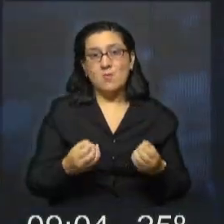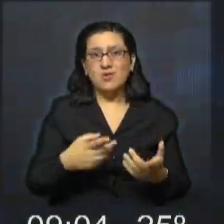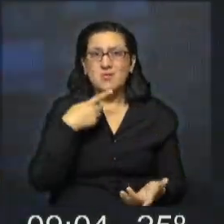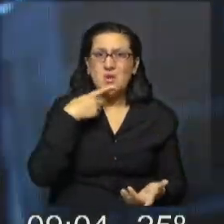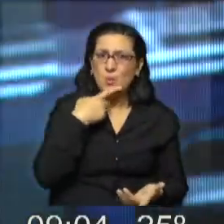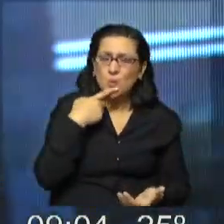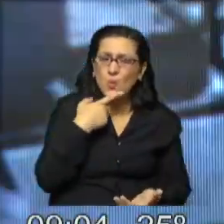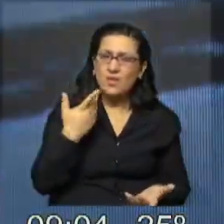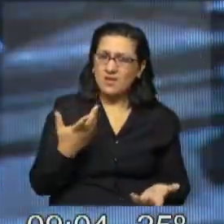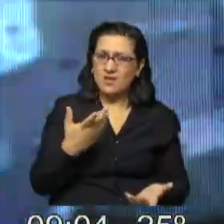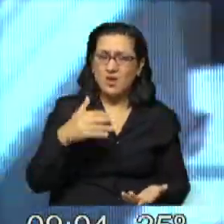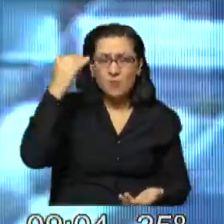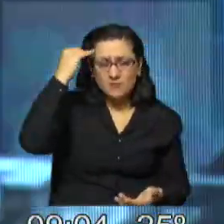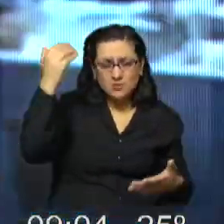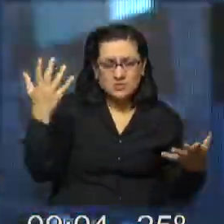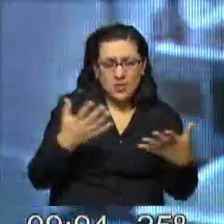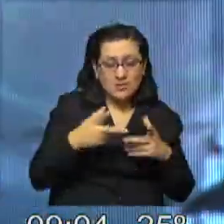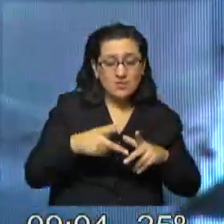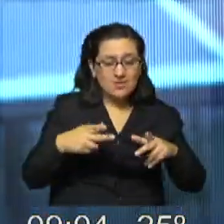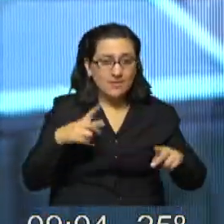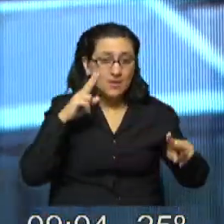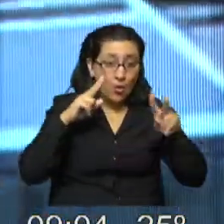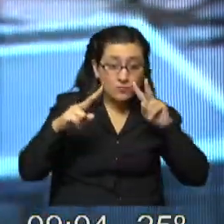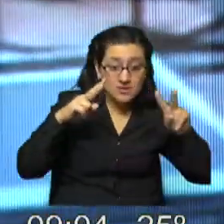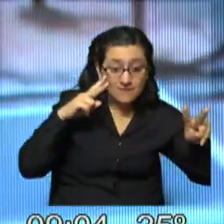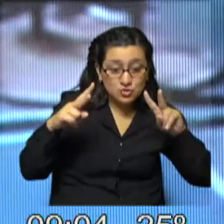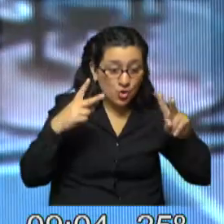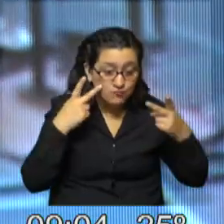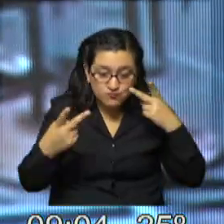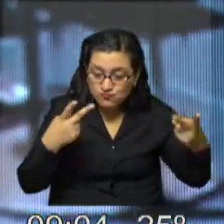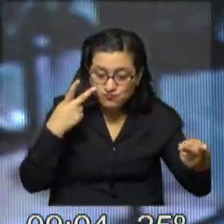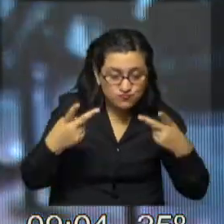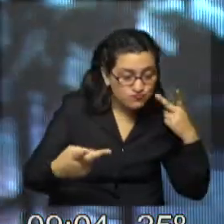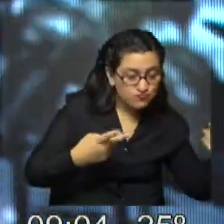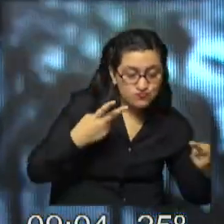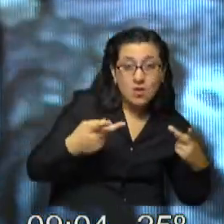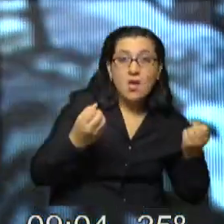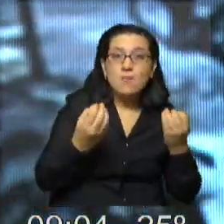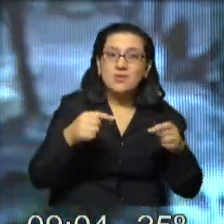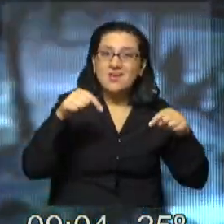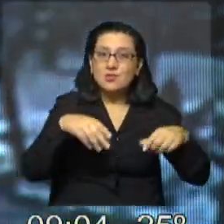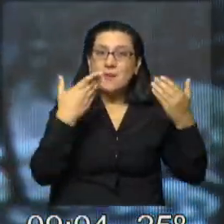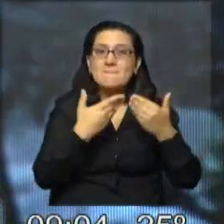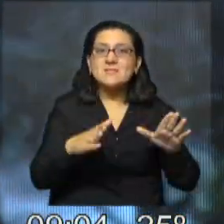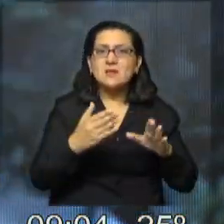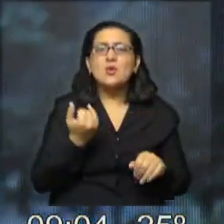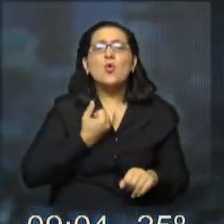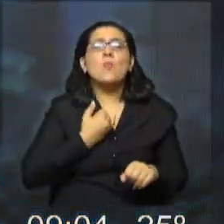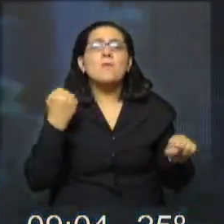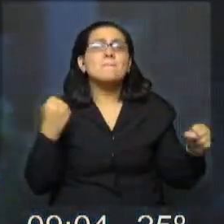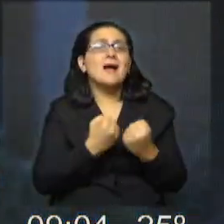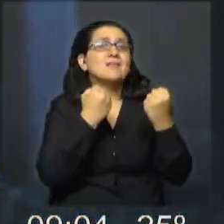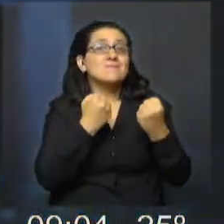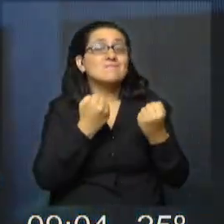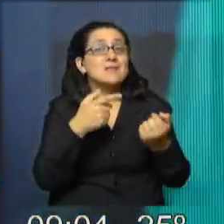incertidumbre, los profesores ahora están en una etapa de observación, porque lógicamente esto se va a aplicar. ¿Cómo va a impactar esto? Lo